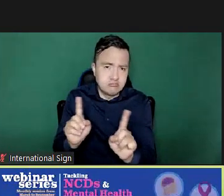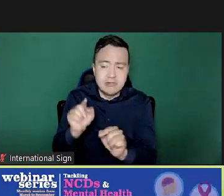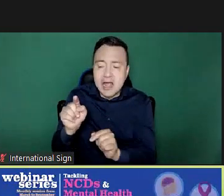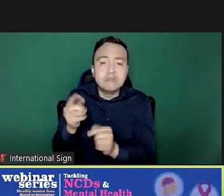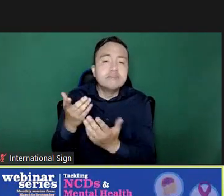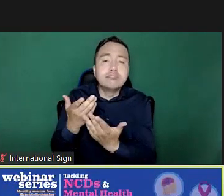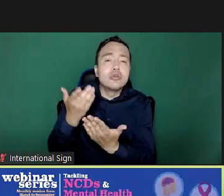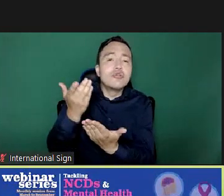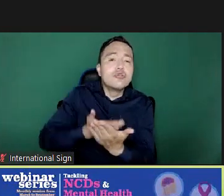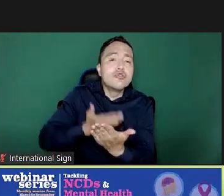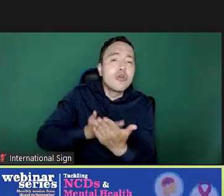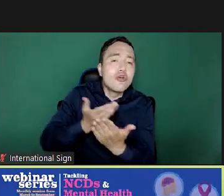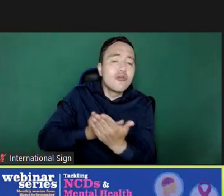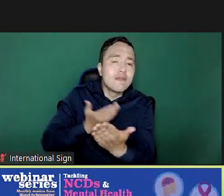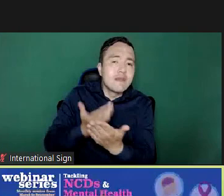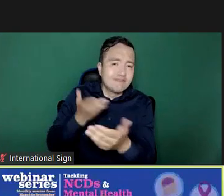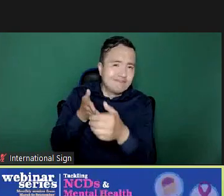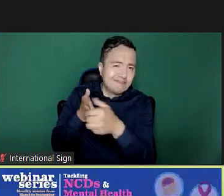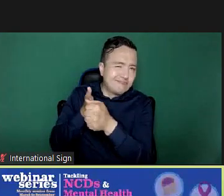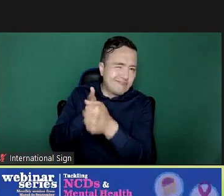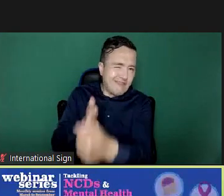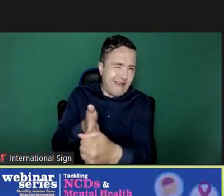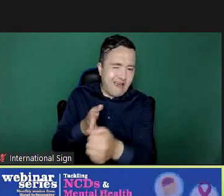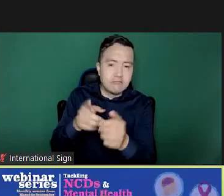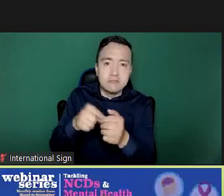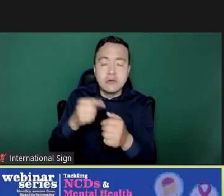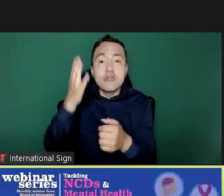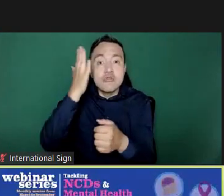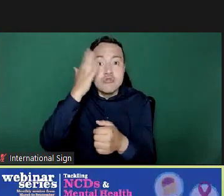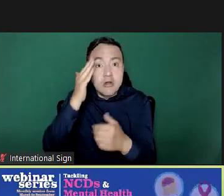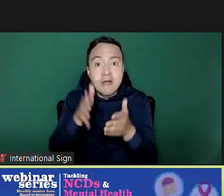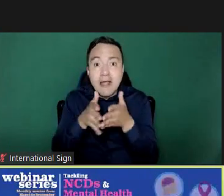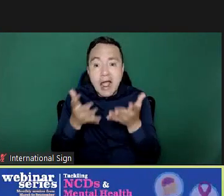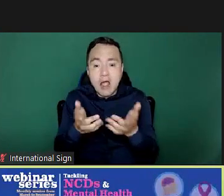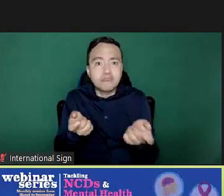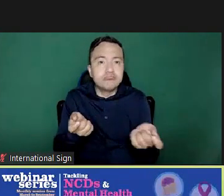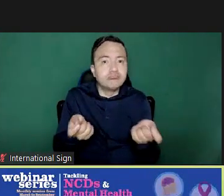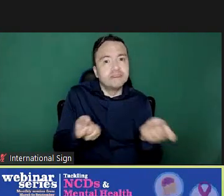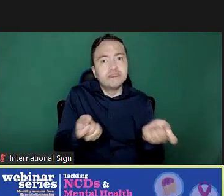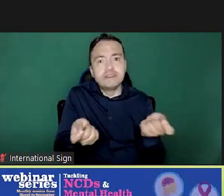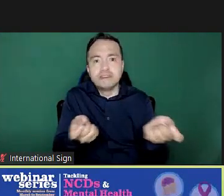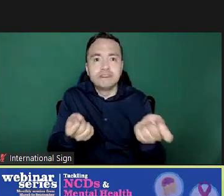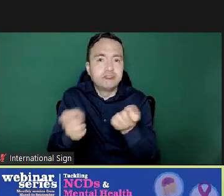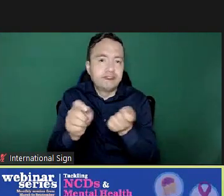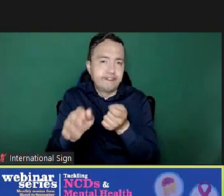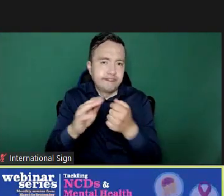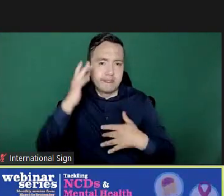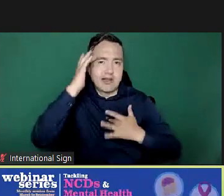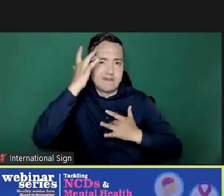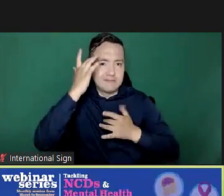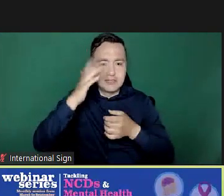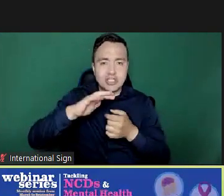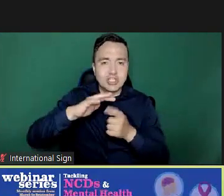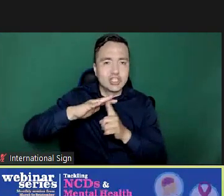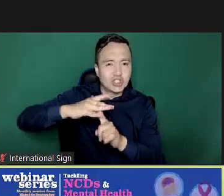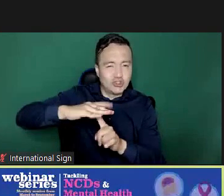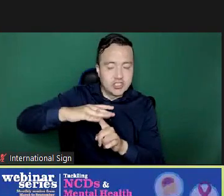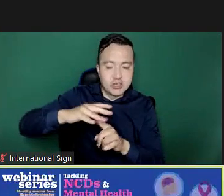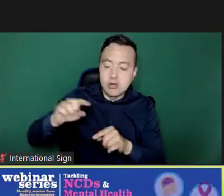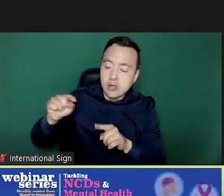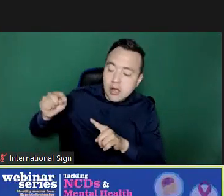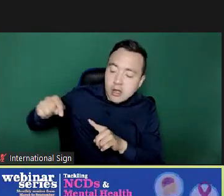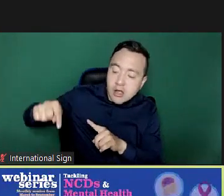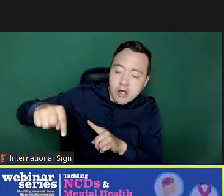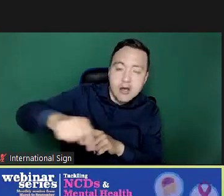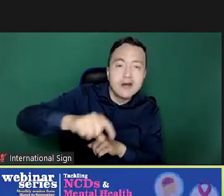para saber cómo manejar las condiciones individuales de la enfermedad o situaciones que debe aplicarse de manera